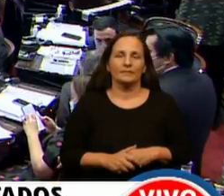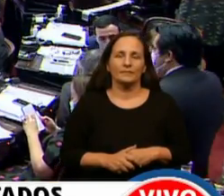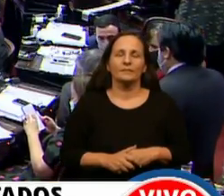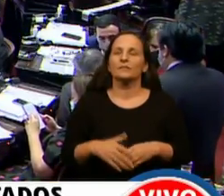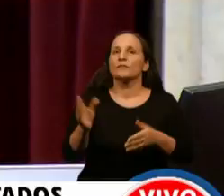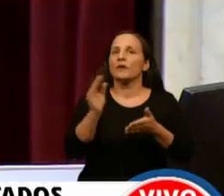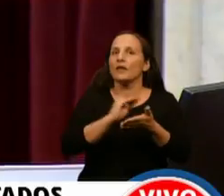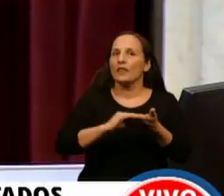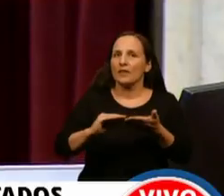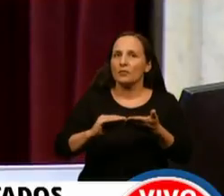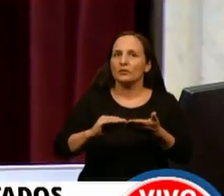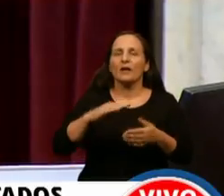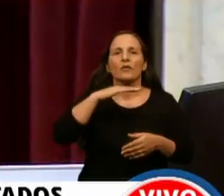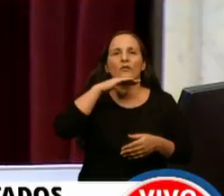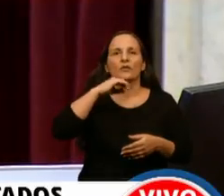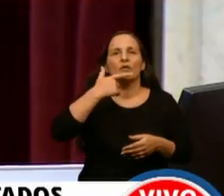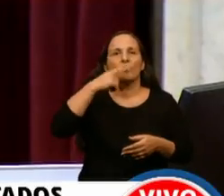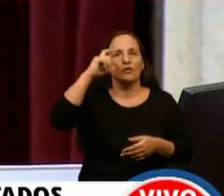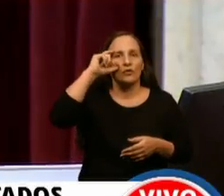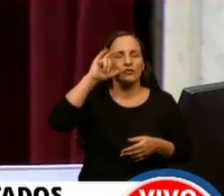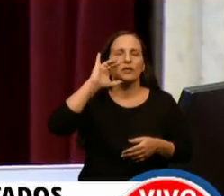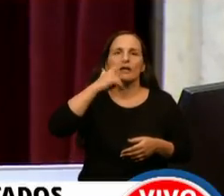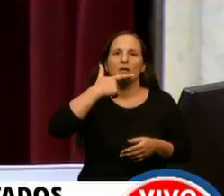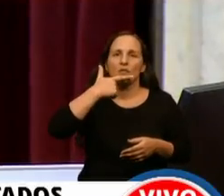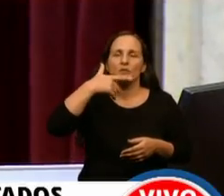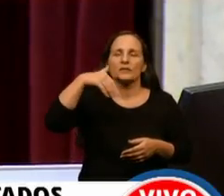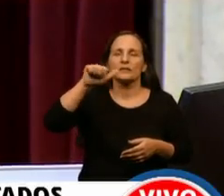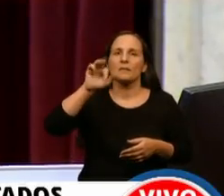diputado jose luis martiarena